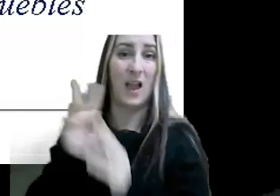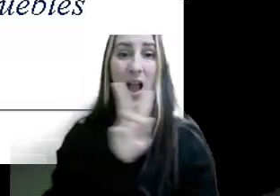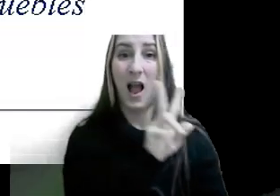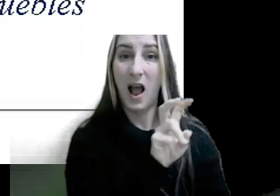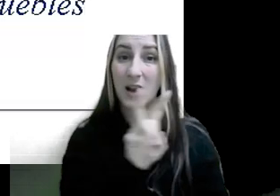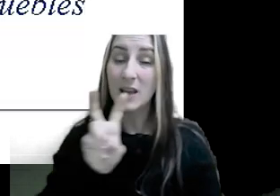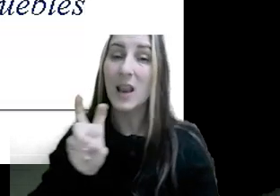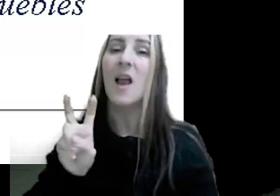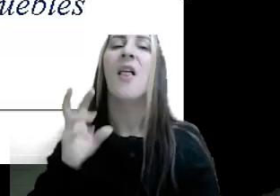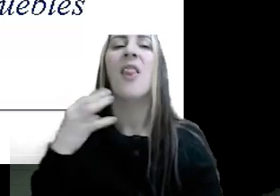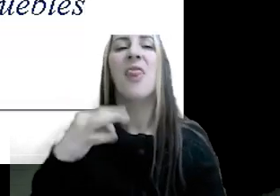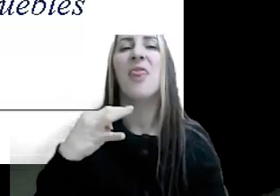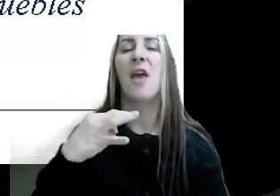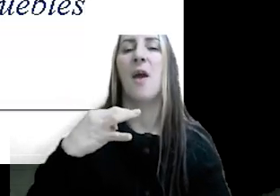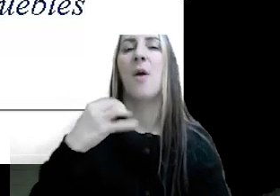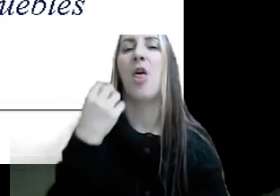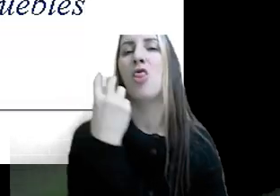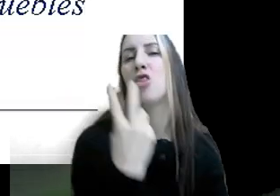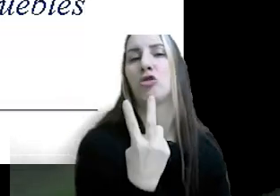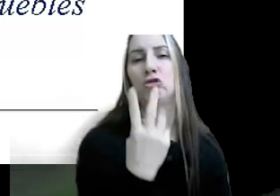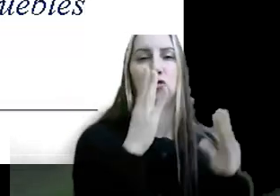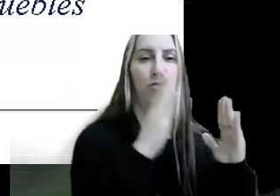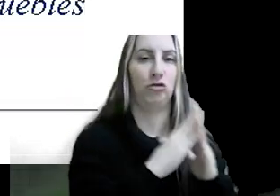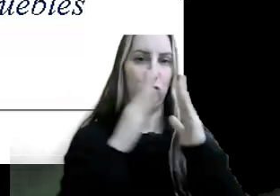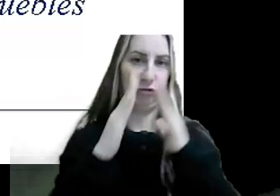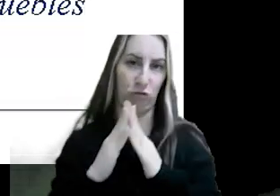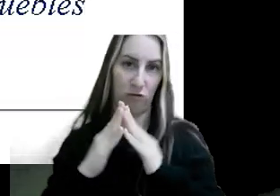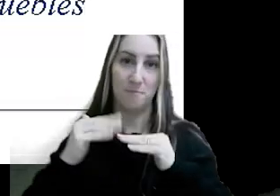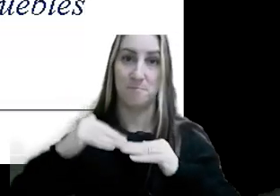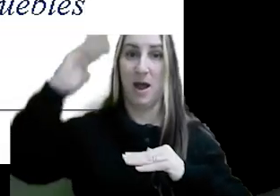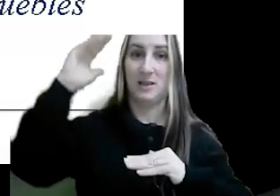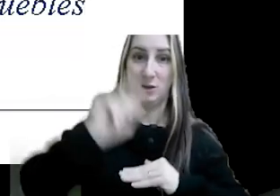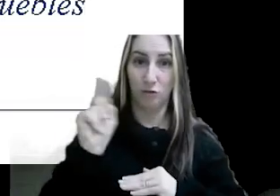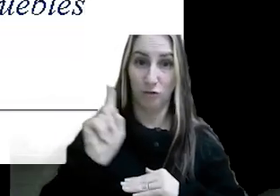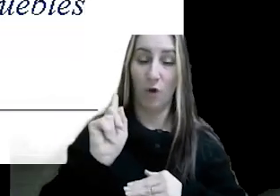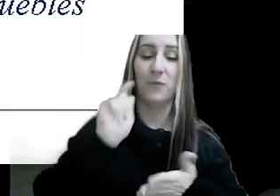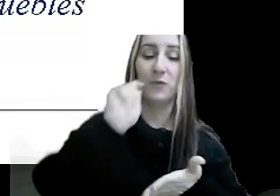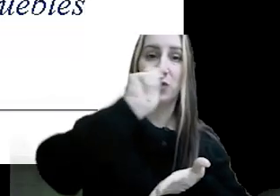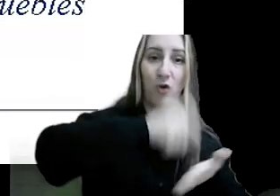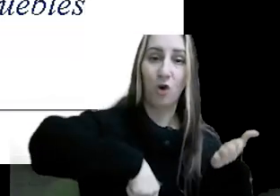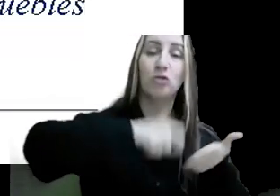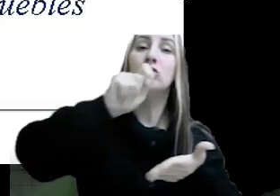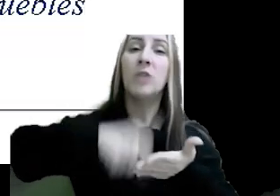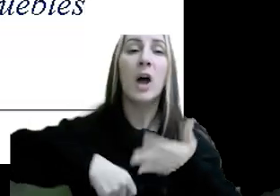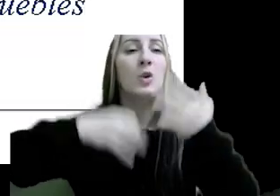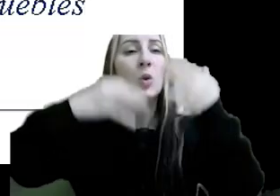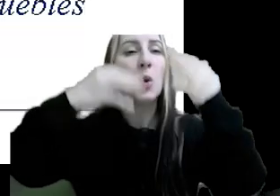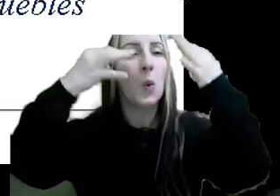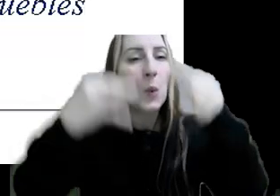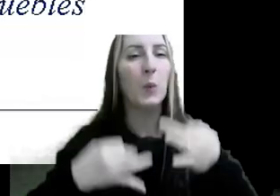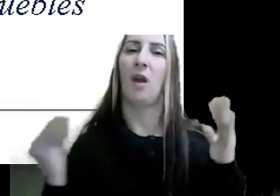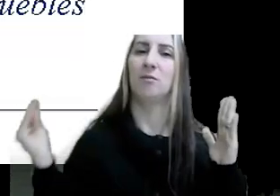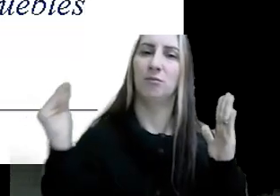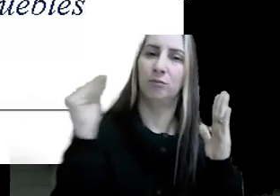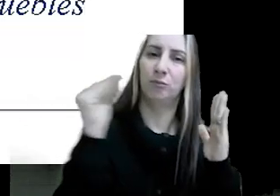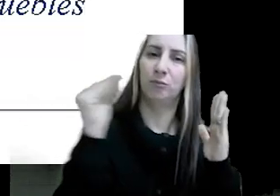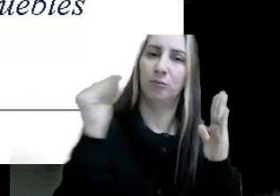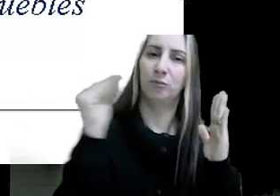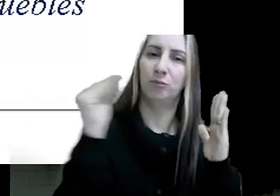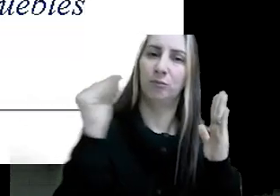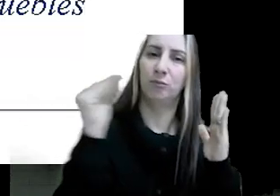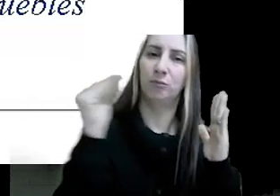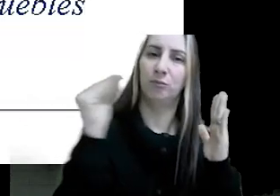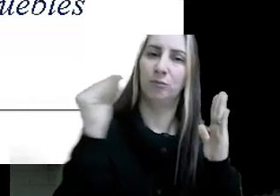no exceda 2 unidades y se hallen esos contratos debidamente registrados en RELI conforme